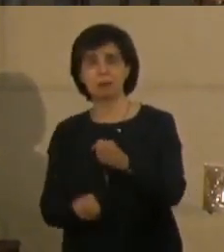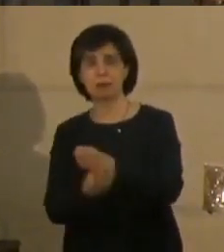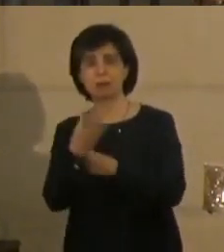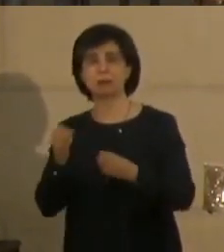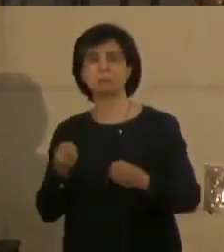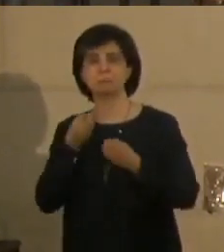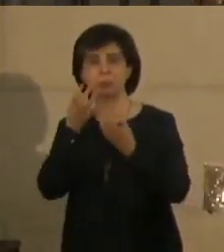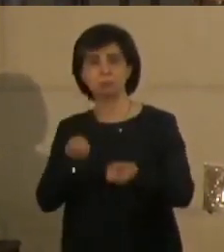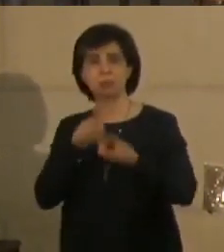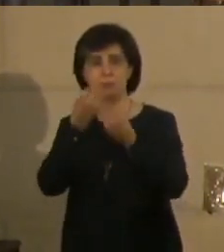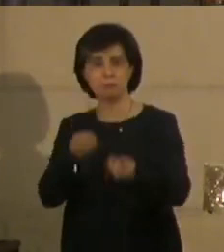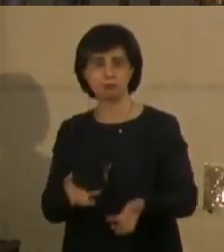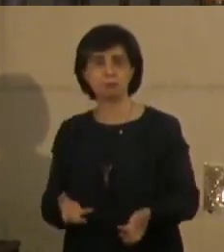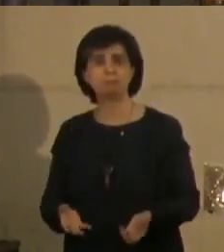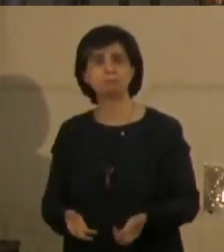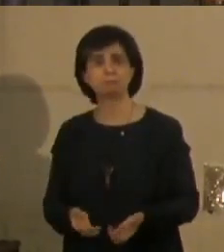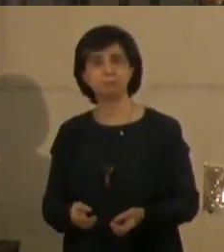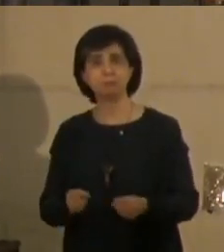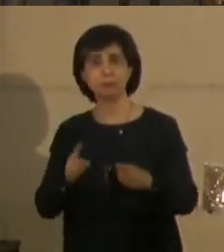de proclamar.